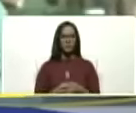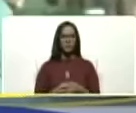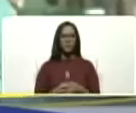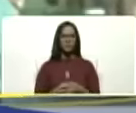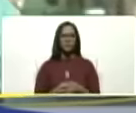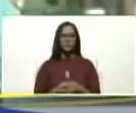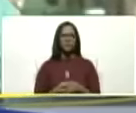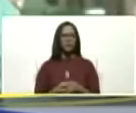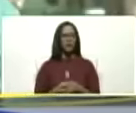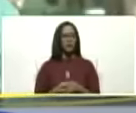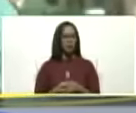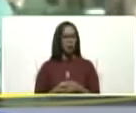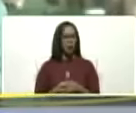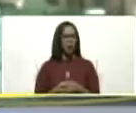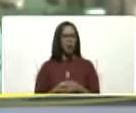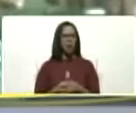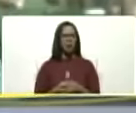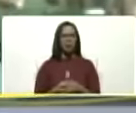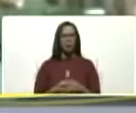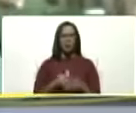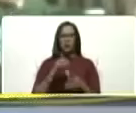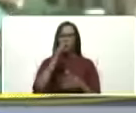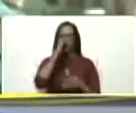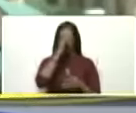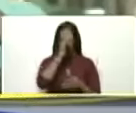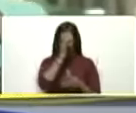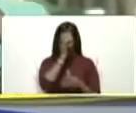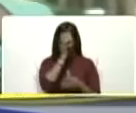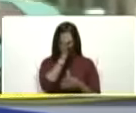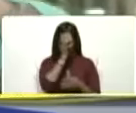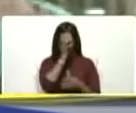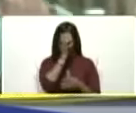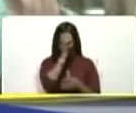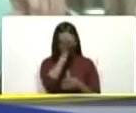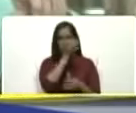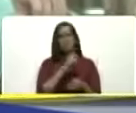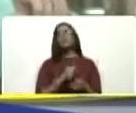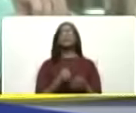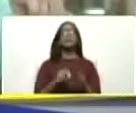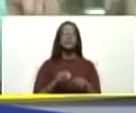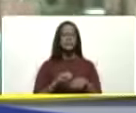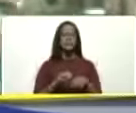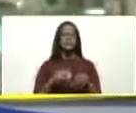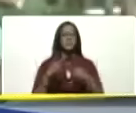Es la proyección del ELSI más grande de América Latina y el Caribe.